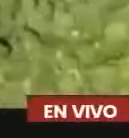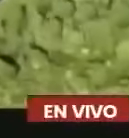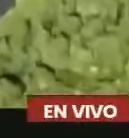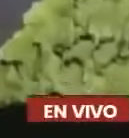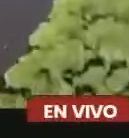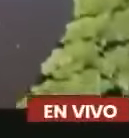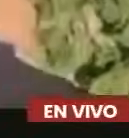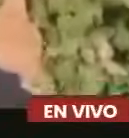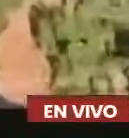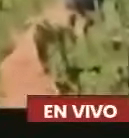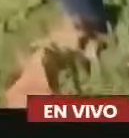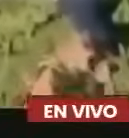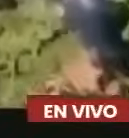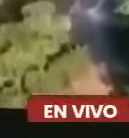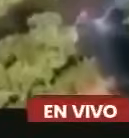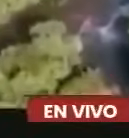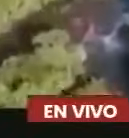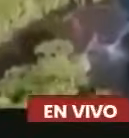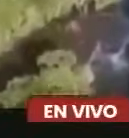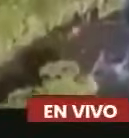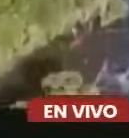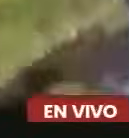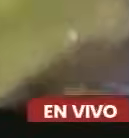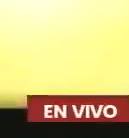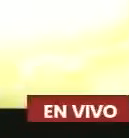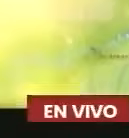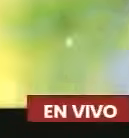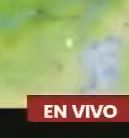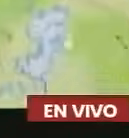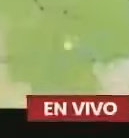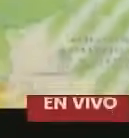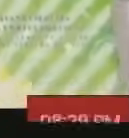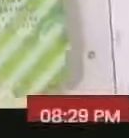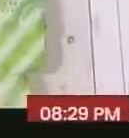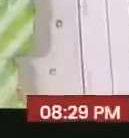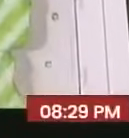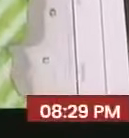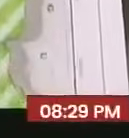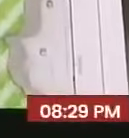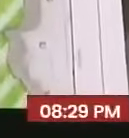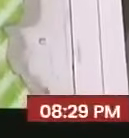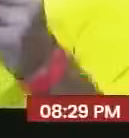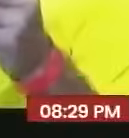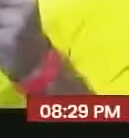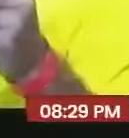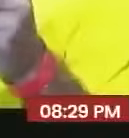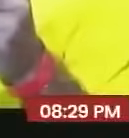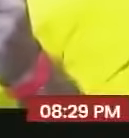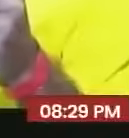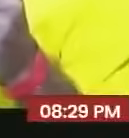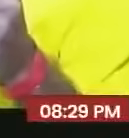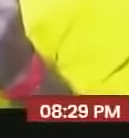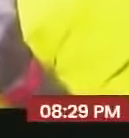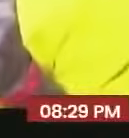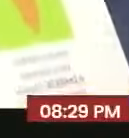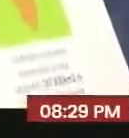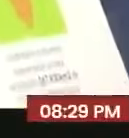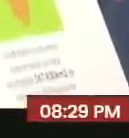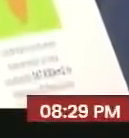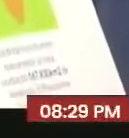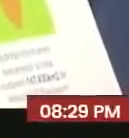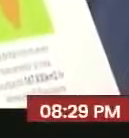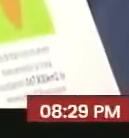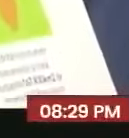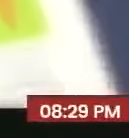y toda su proyección. La recuperación de los derechos históricos sobre la Guayana Esequiba. La